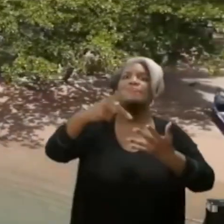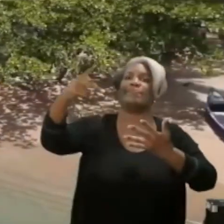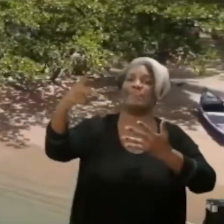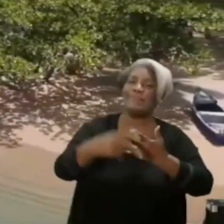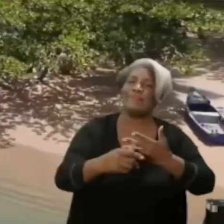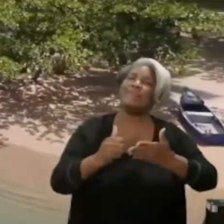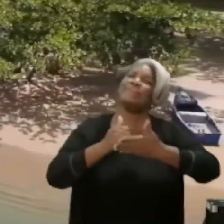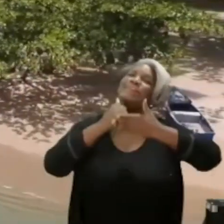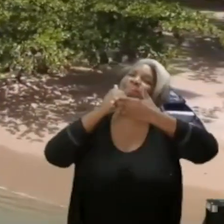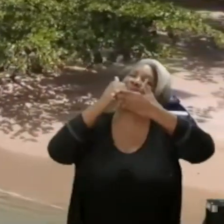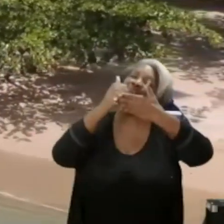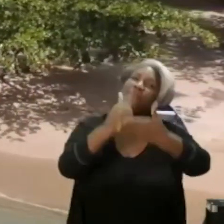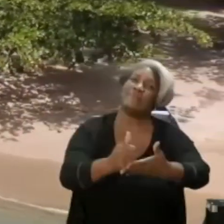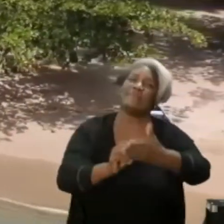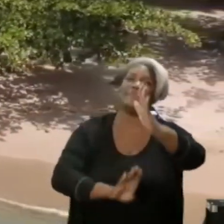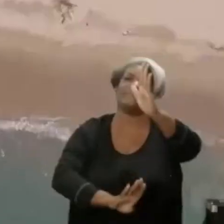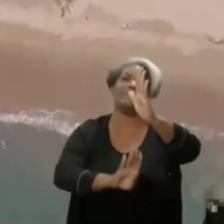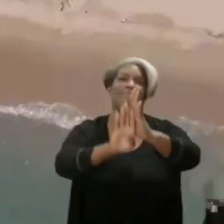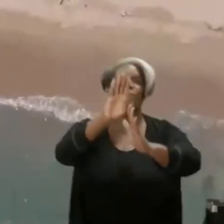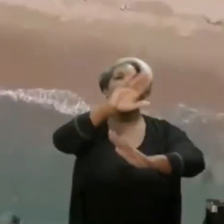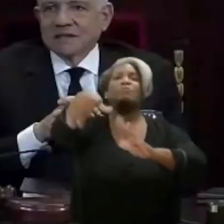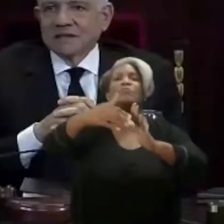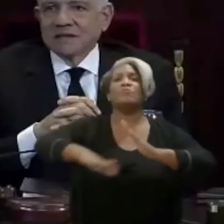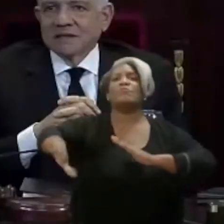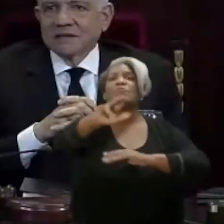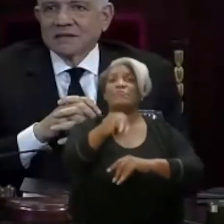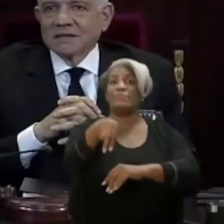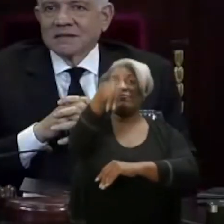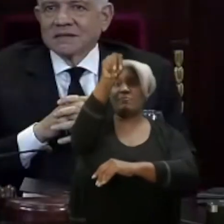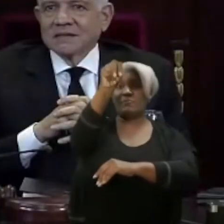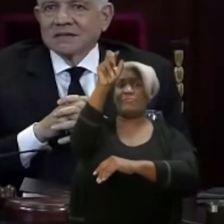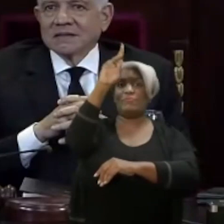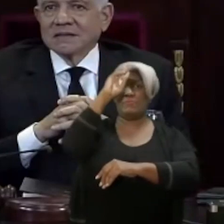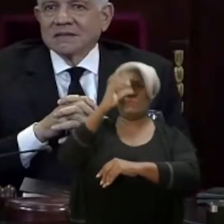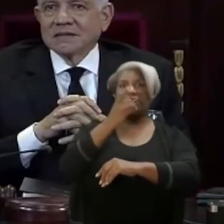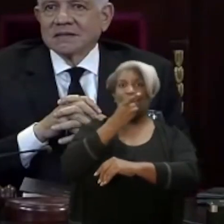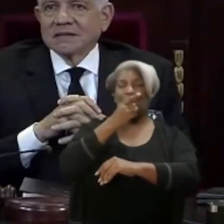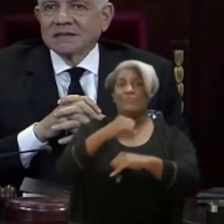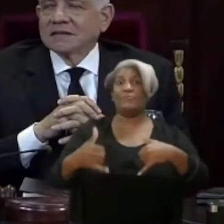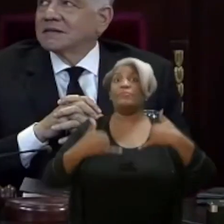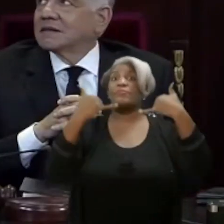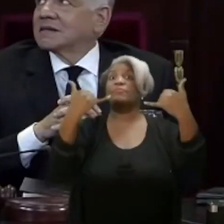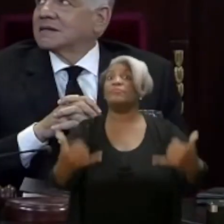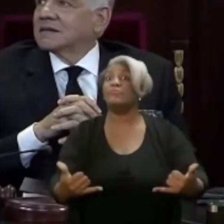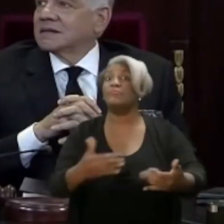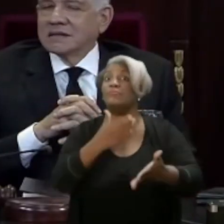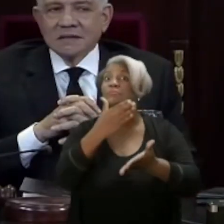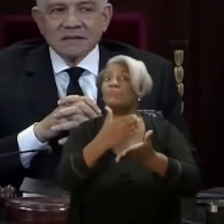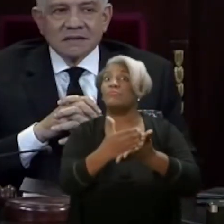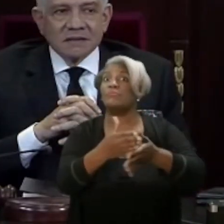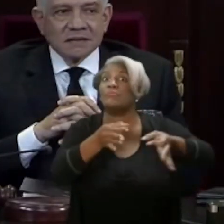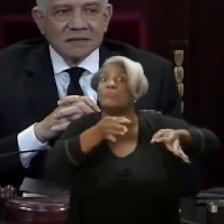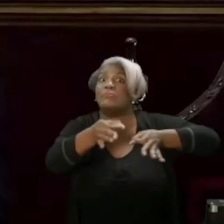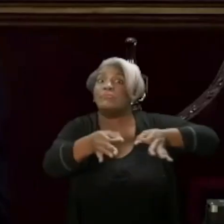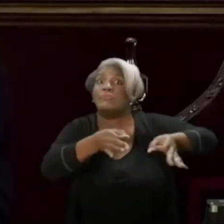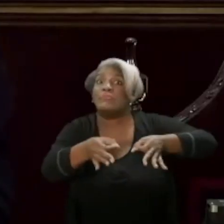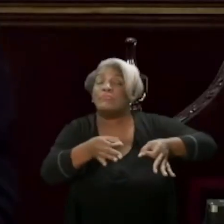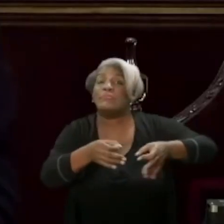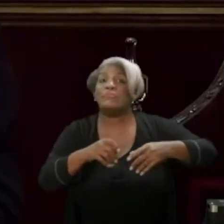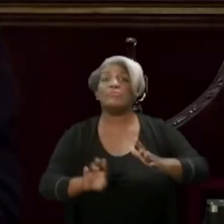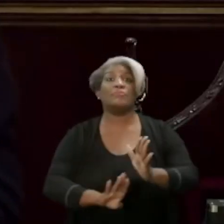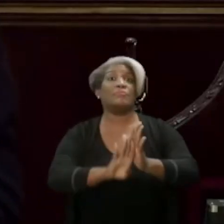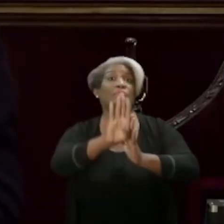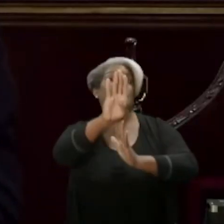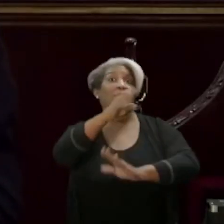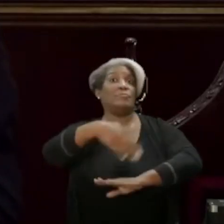turismo en toda la región norte. Y ahora, quiero detenerme a hablar del desarrollo turístico